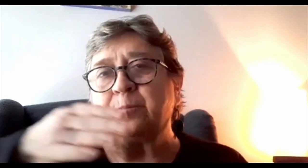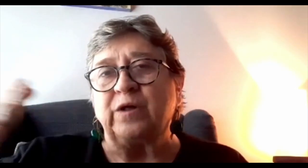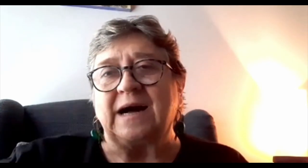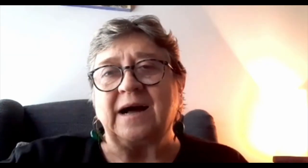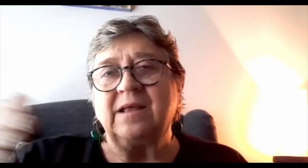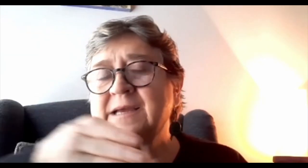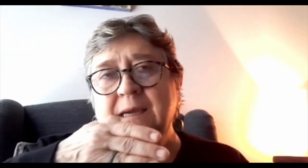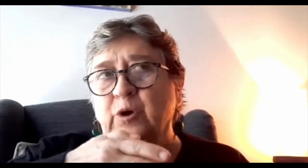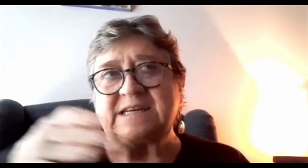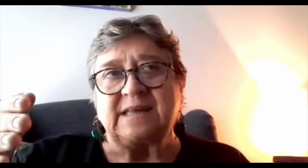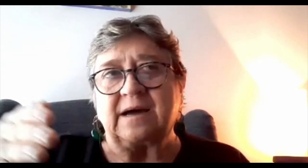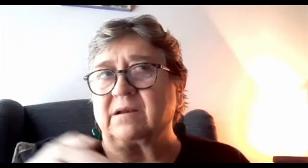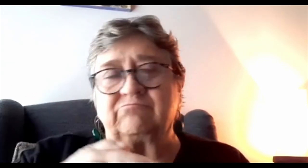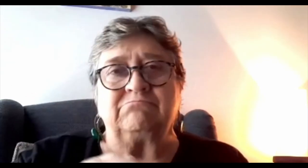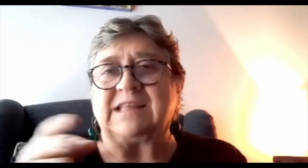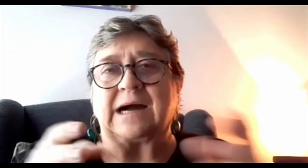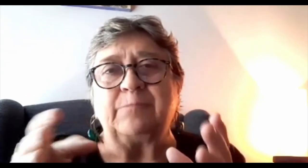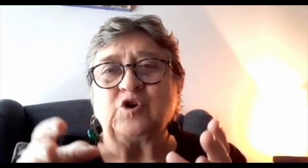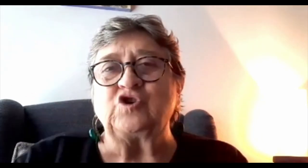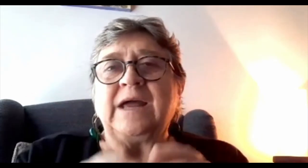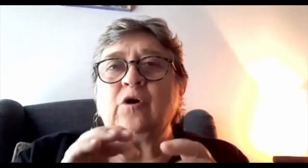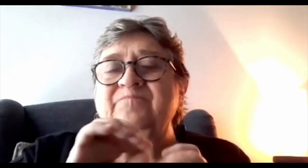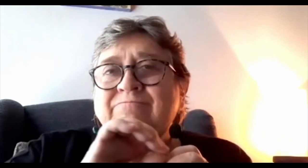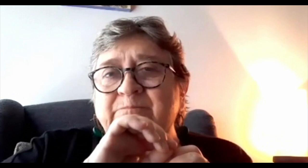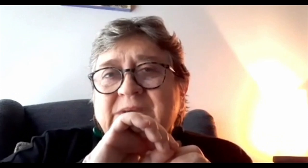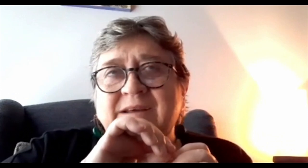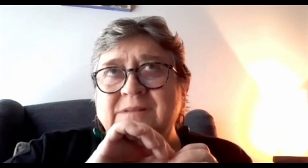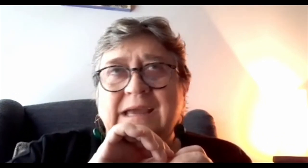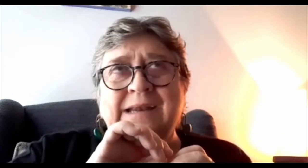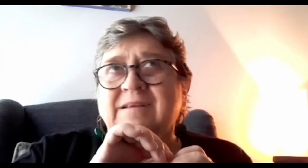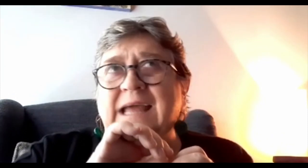nada que pueda estar, digamos,